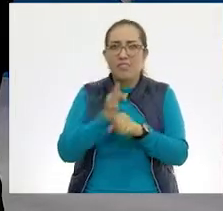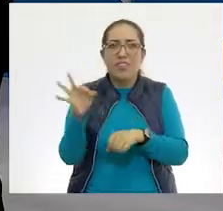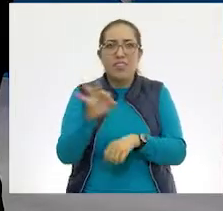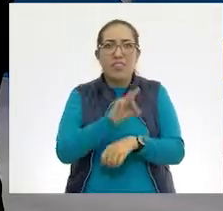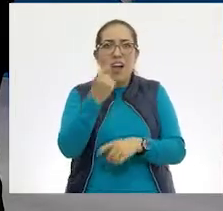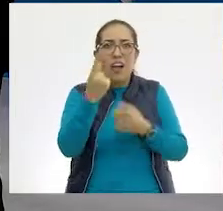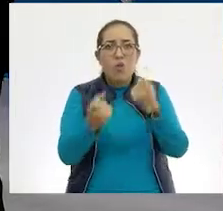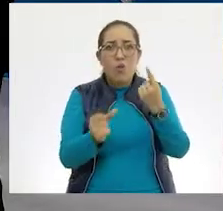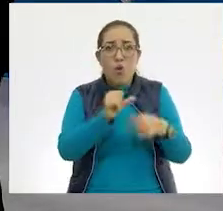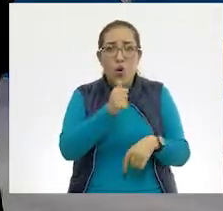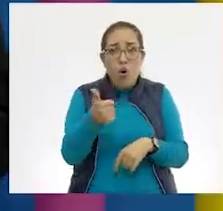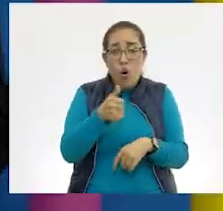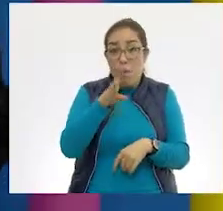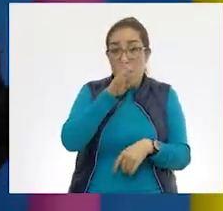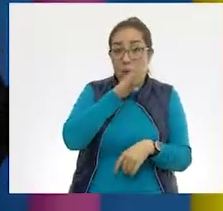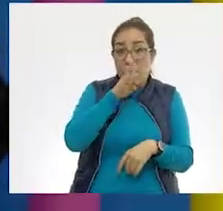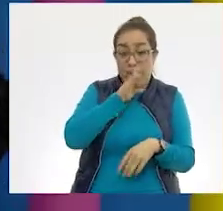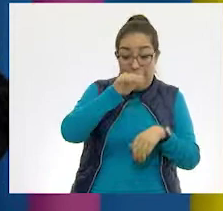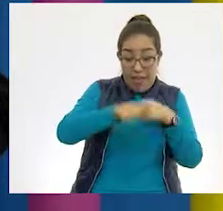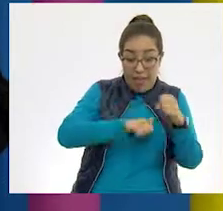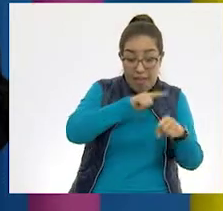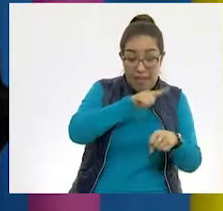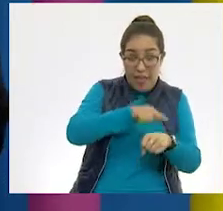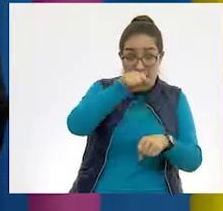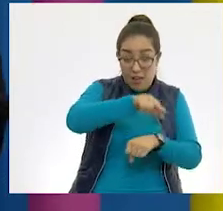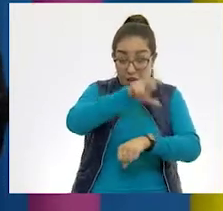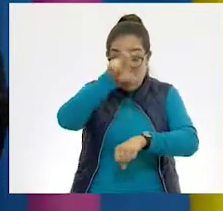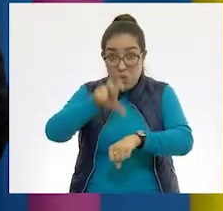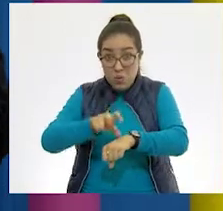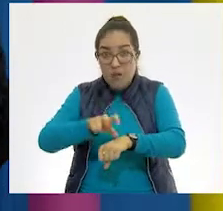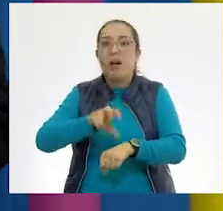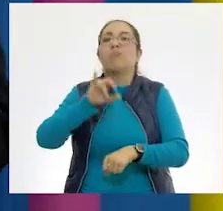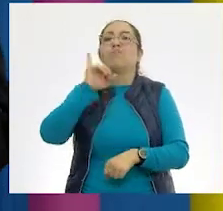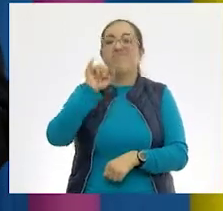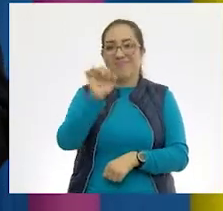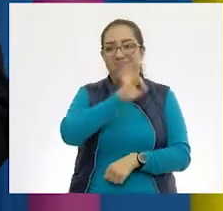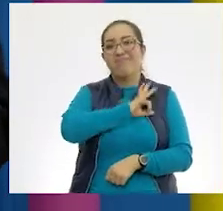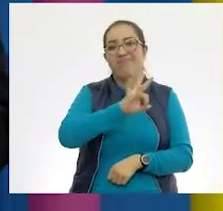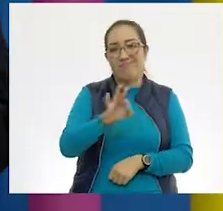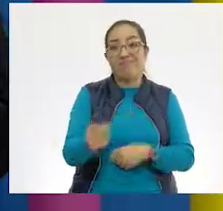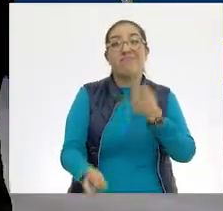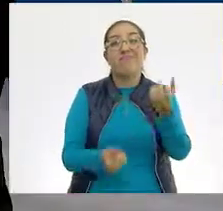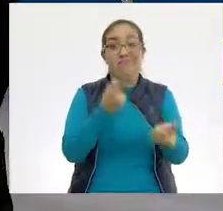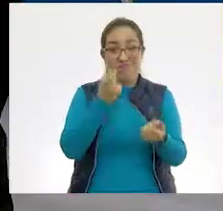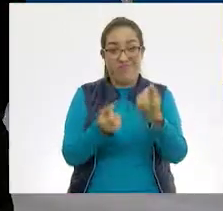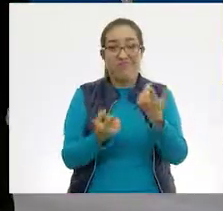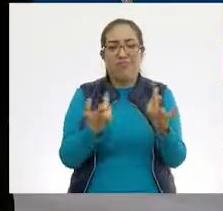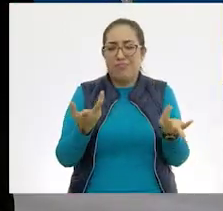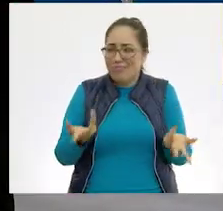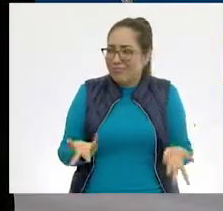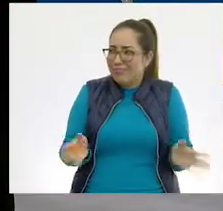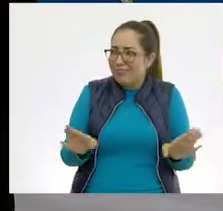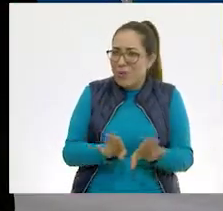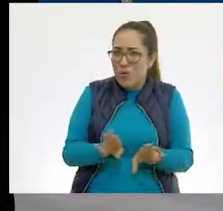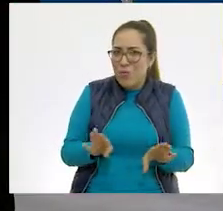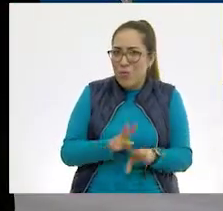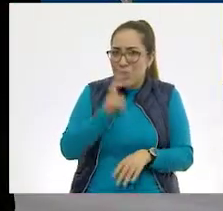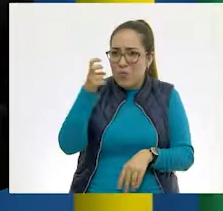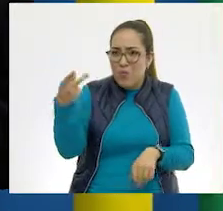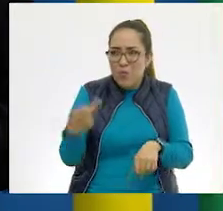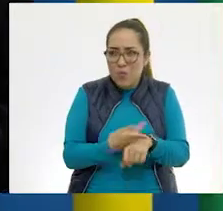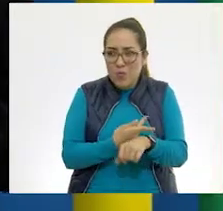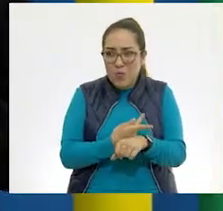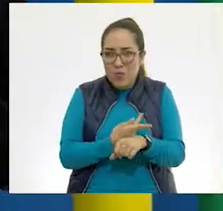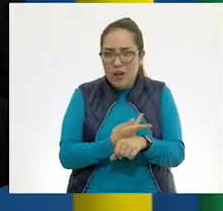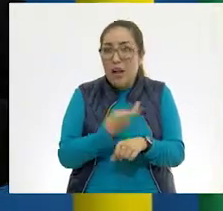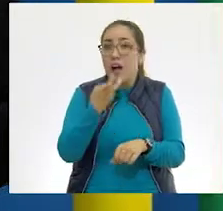huevos. Pues sí. ¿Sí? Hay mamíferos que ponen huevos. ¿Qué? ¿Cómo es eso, maestro? Efectivamente, hay